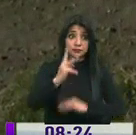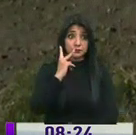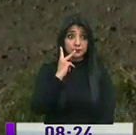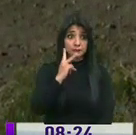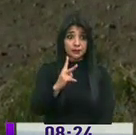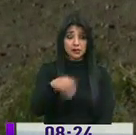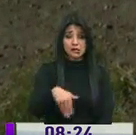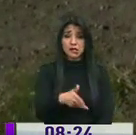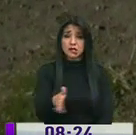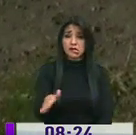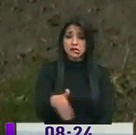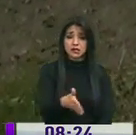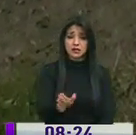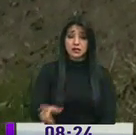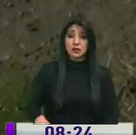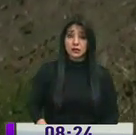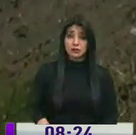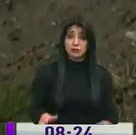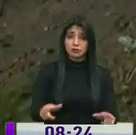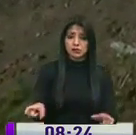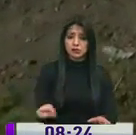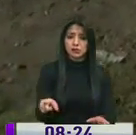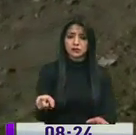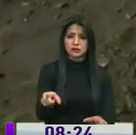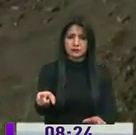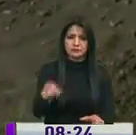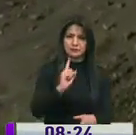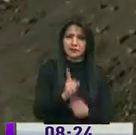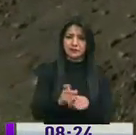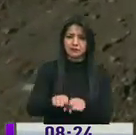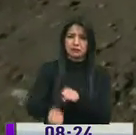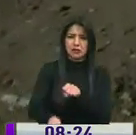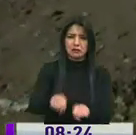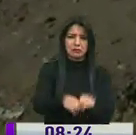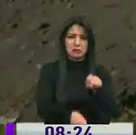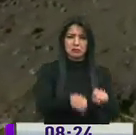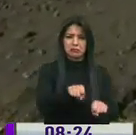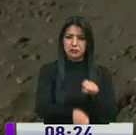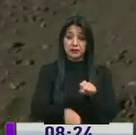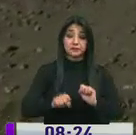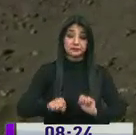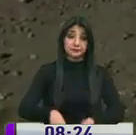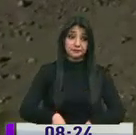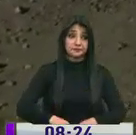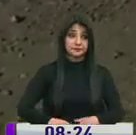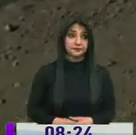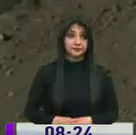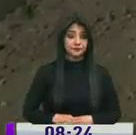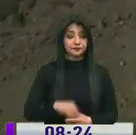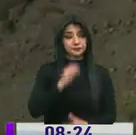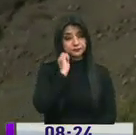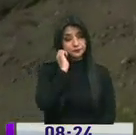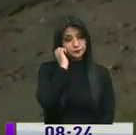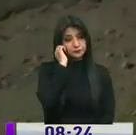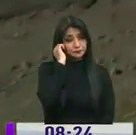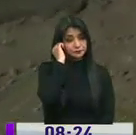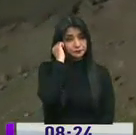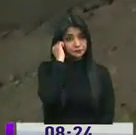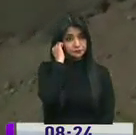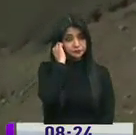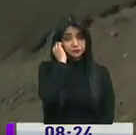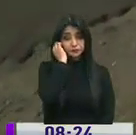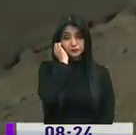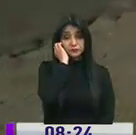cómo inclusive la calzada y parte del cemento superficial de esta vía está en precarias condiciones. Pueden haber accidentes y